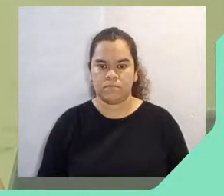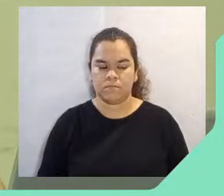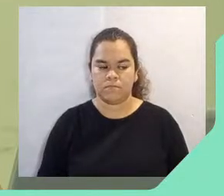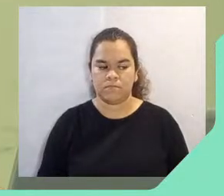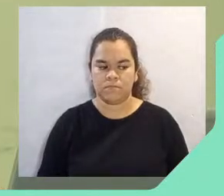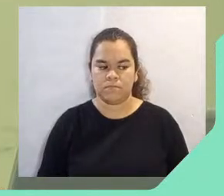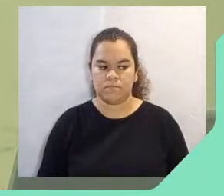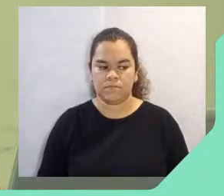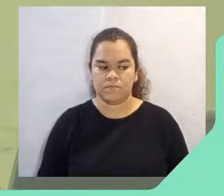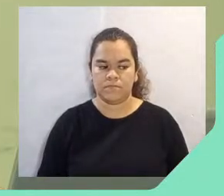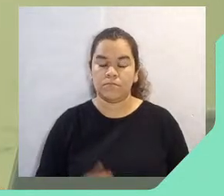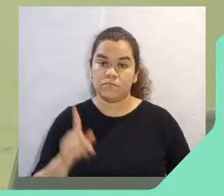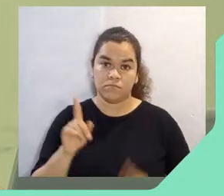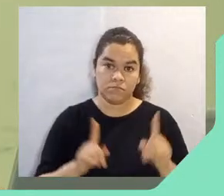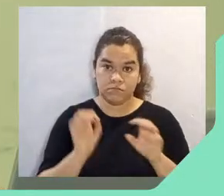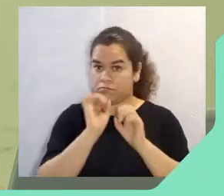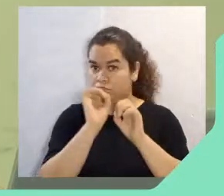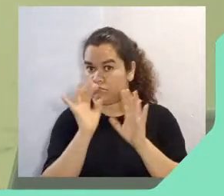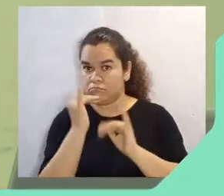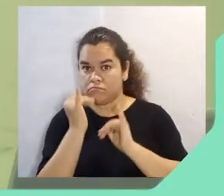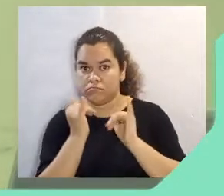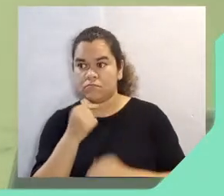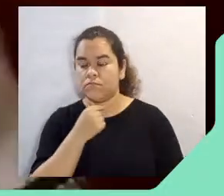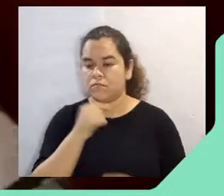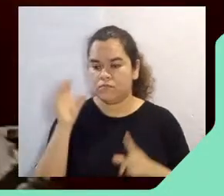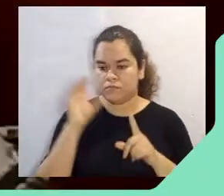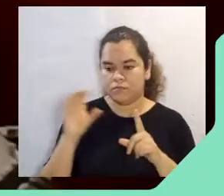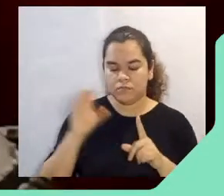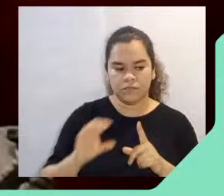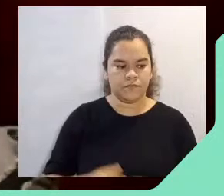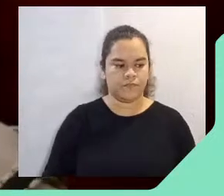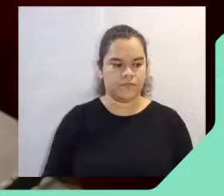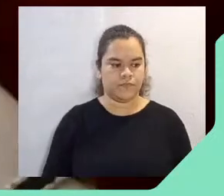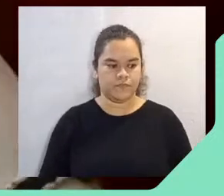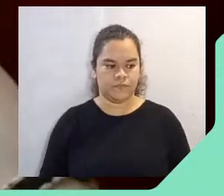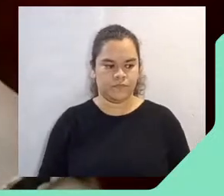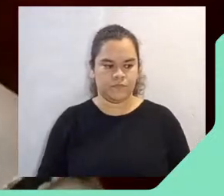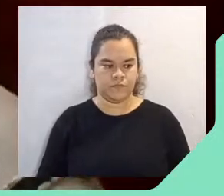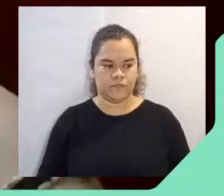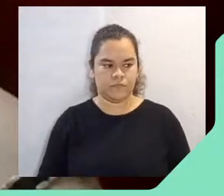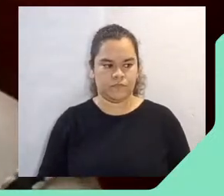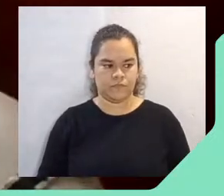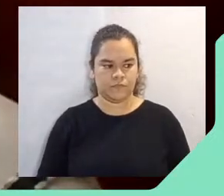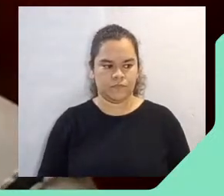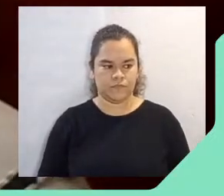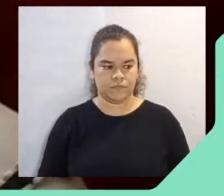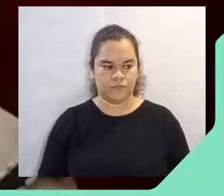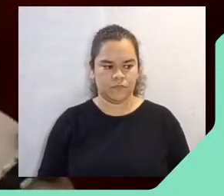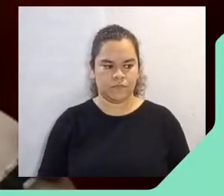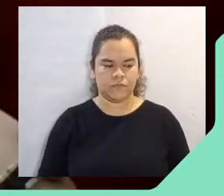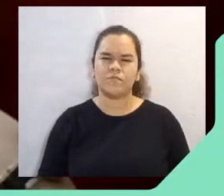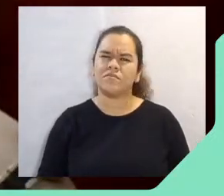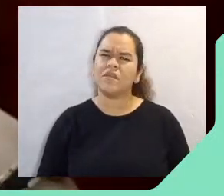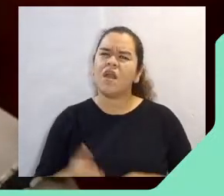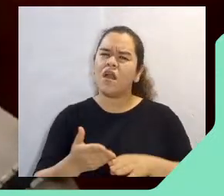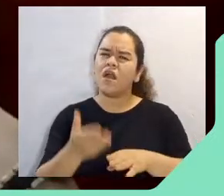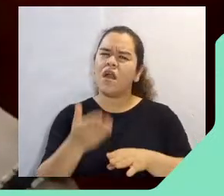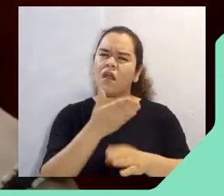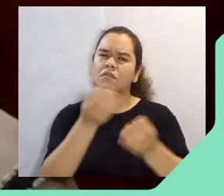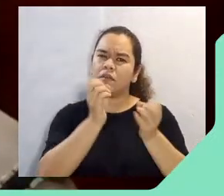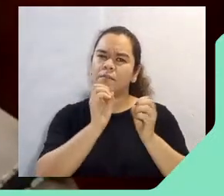Si alguno de ustedes tiene, profe. Sí, creo que al principio lo había mencionado,